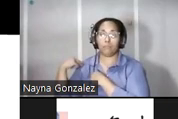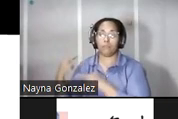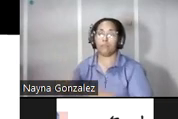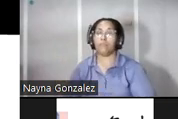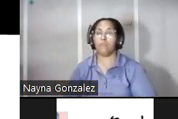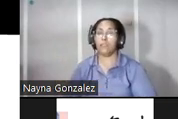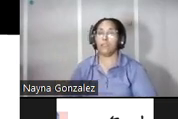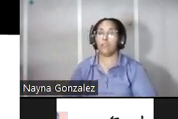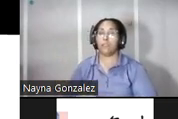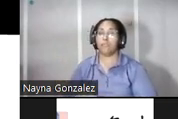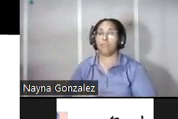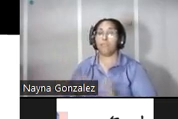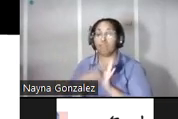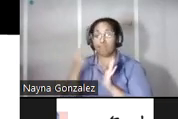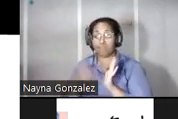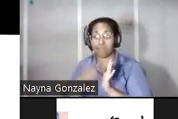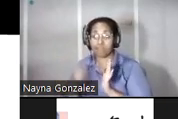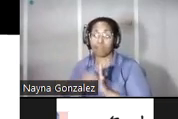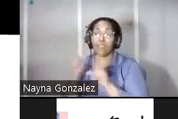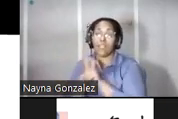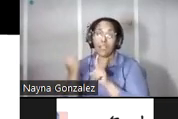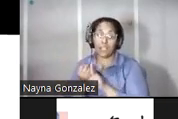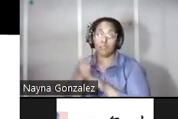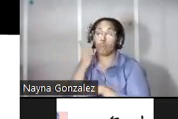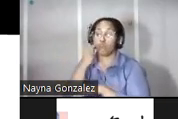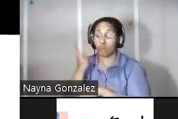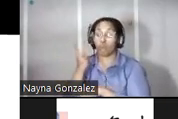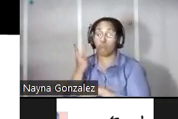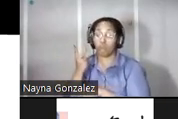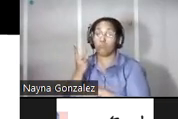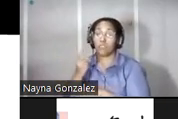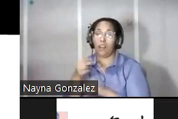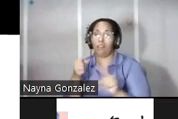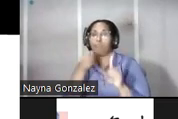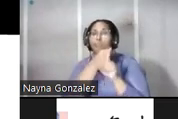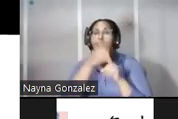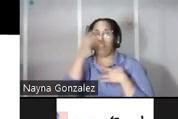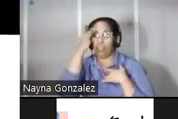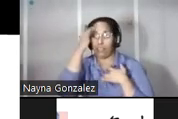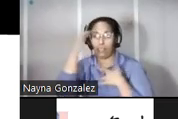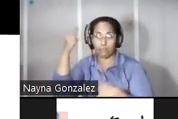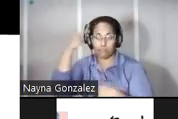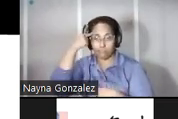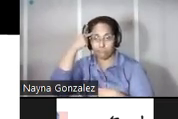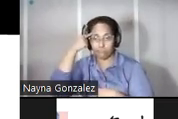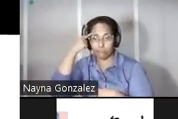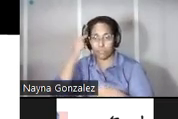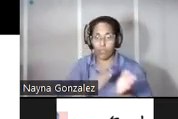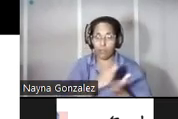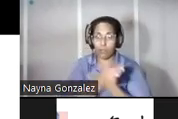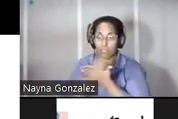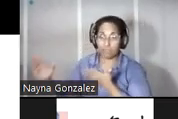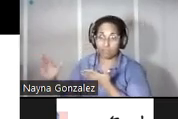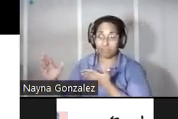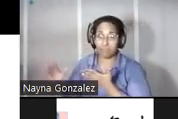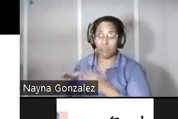de ello, ya que en ocasiones y en situaciones precarias, como hemos visto, se impacta la salud mental y se promueve el desasosiego o